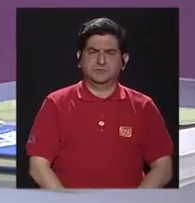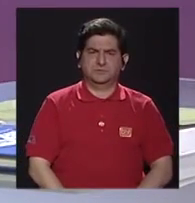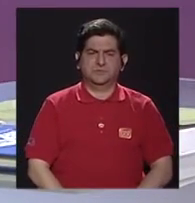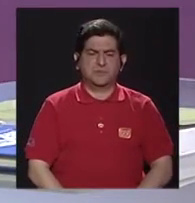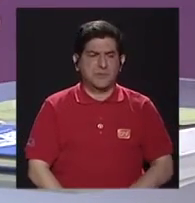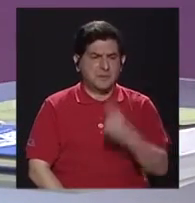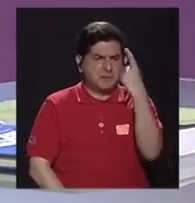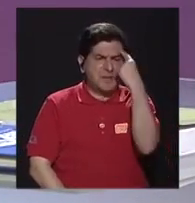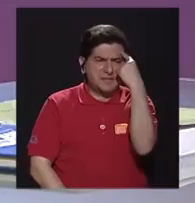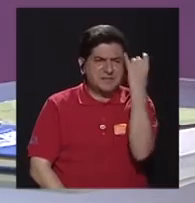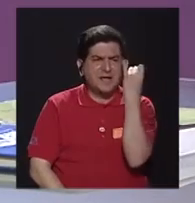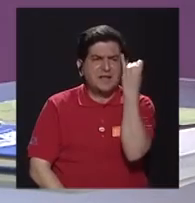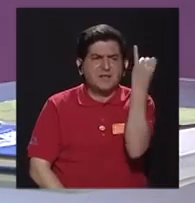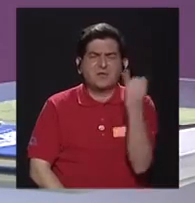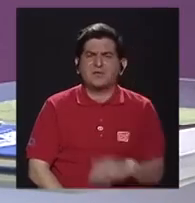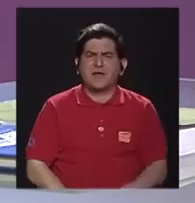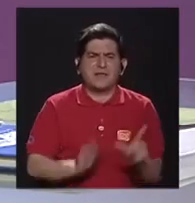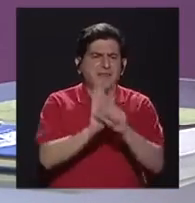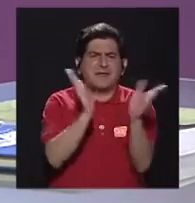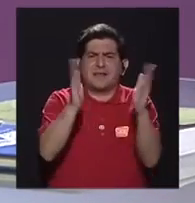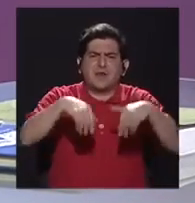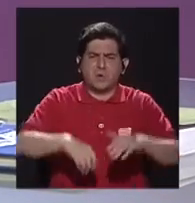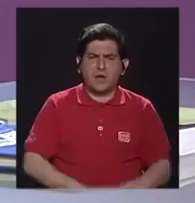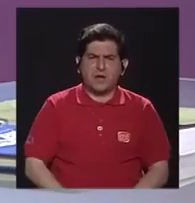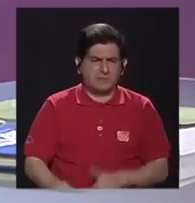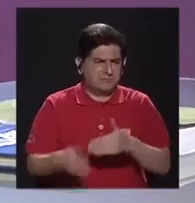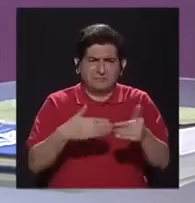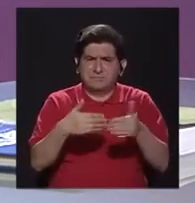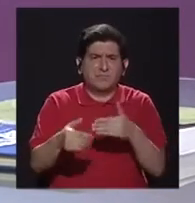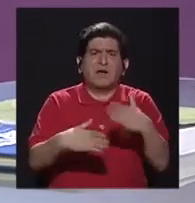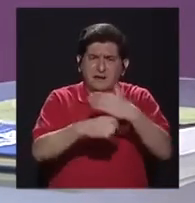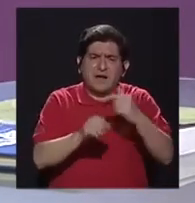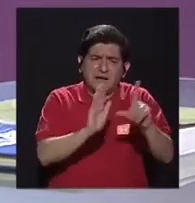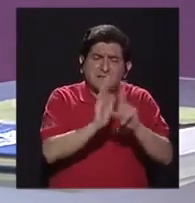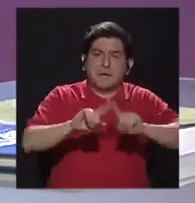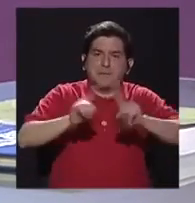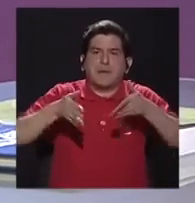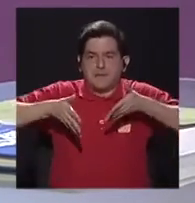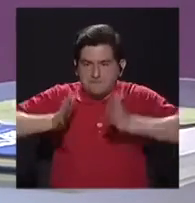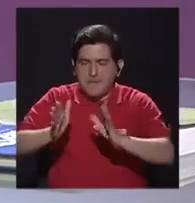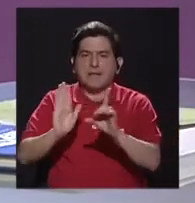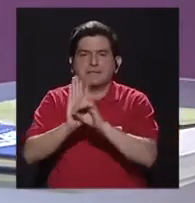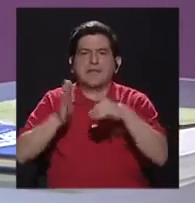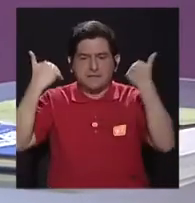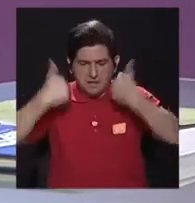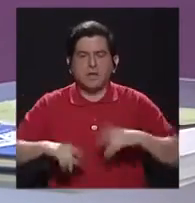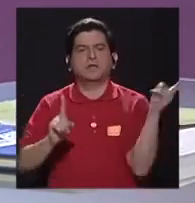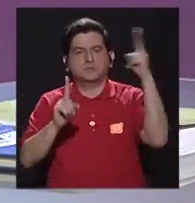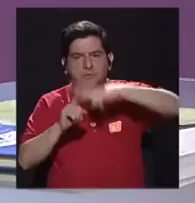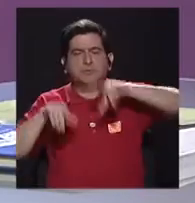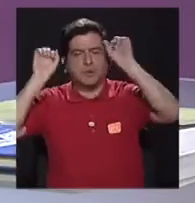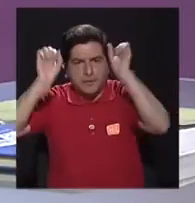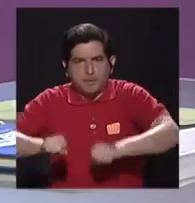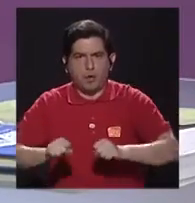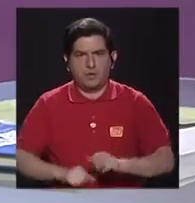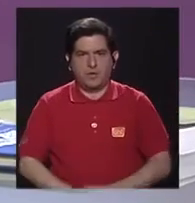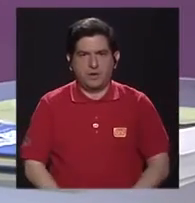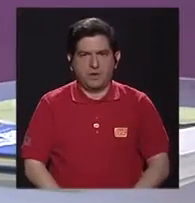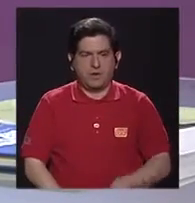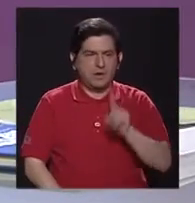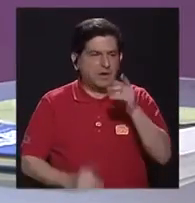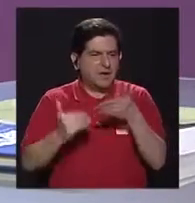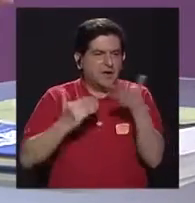en atención a la idea de que no existe una ley, o sea, que se haga una ley, pero que por mientras los derechos humanos puedan ejercitarse, ¿verdad? Es una